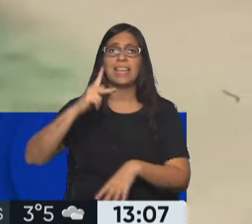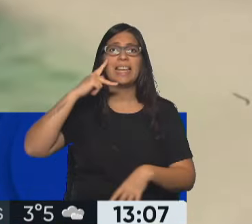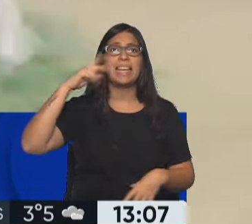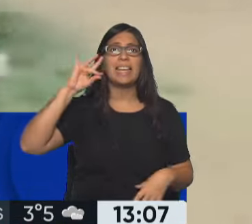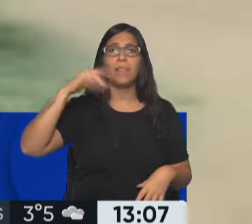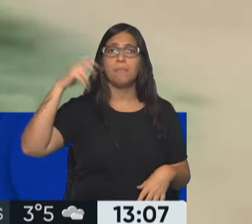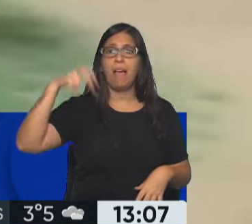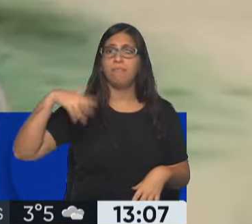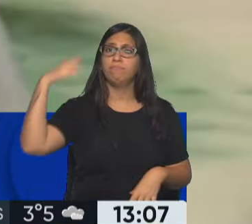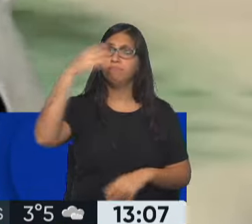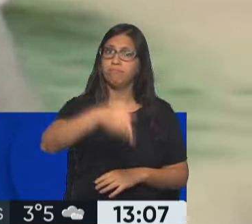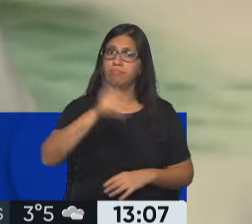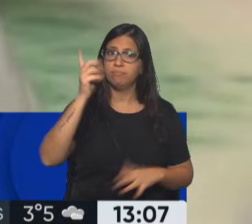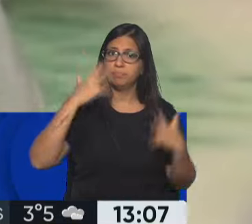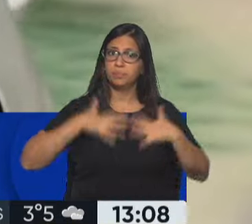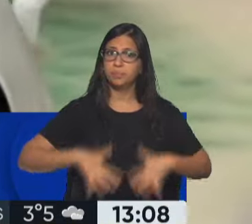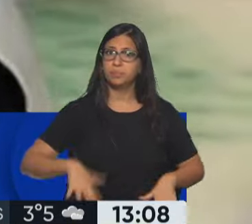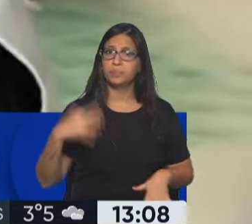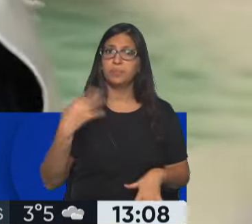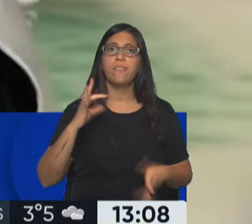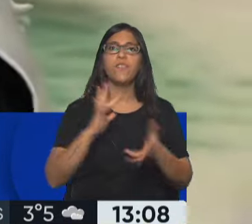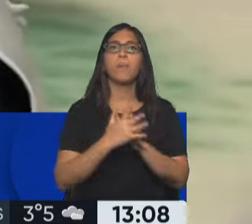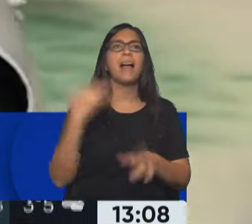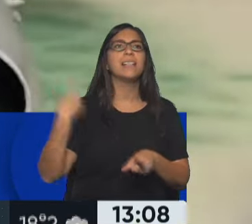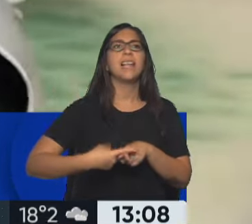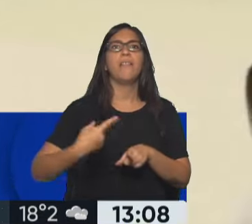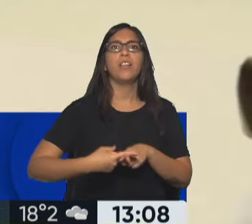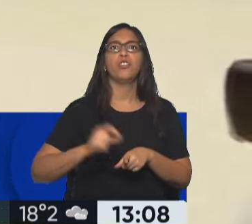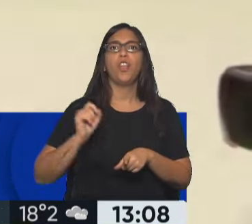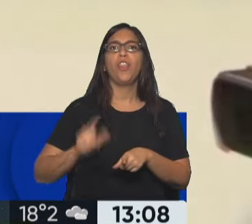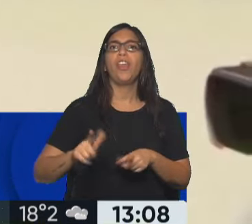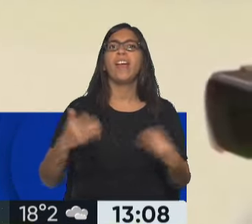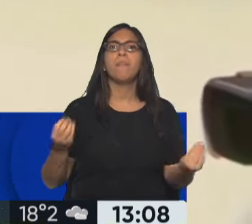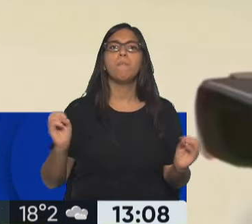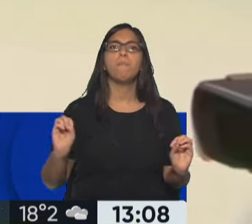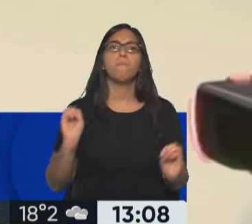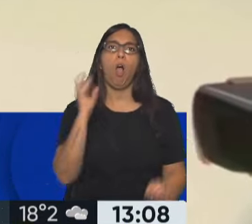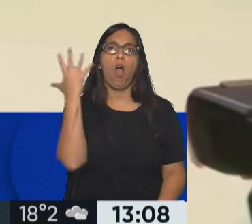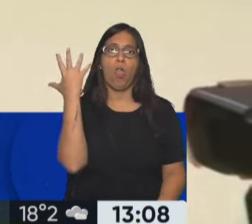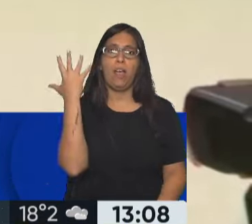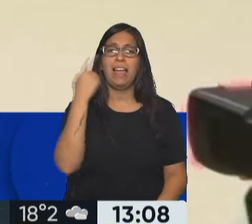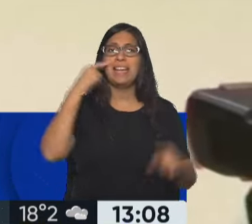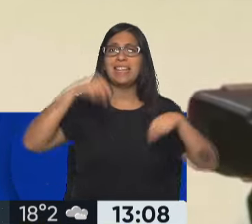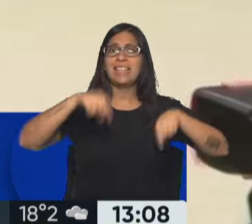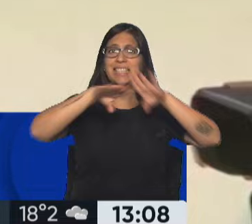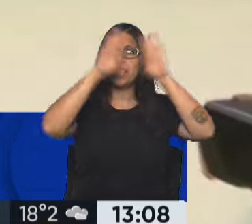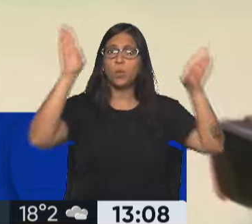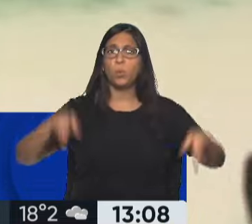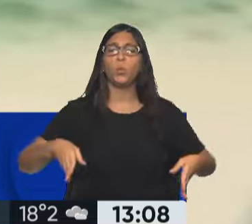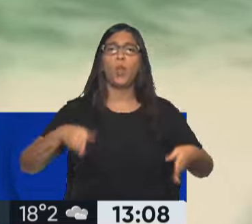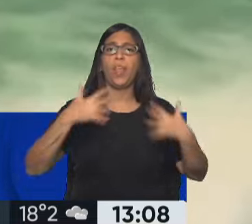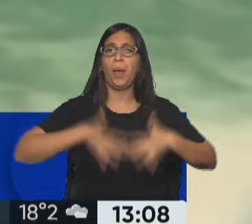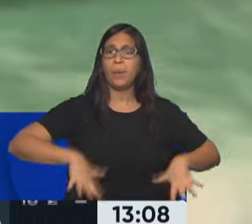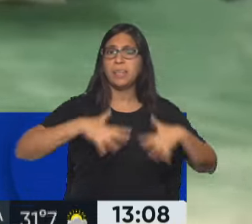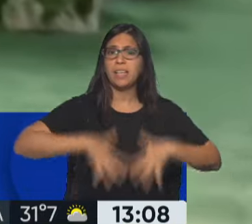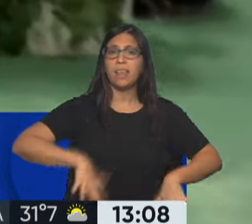parte de esta gala para celebrar la moda. Definitivamente, lo que hace el Instituto del Vestido del Museo Metropolitano